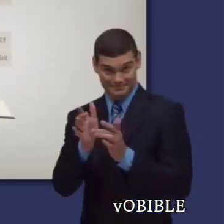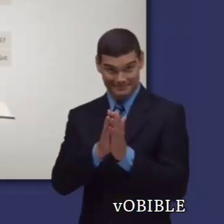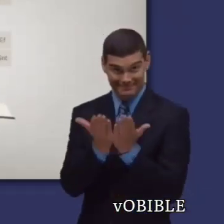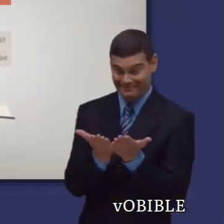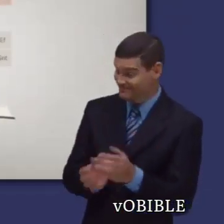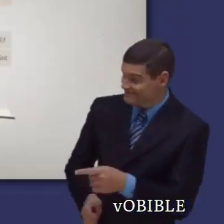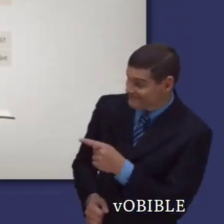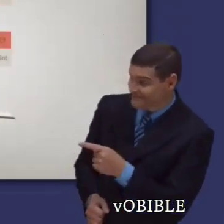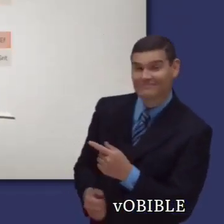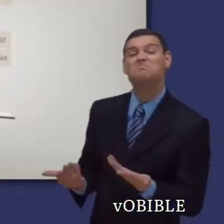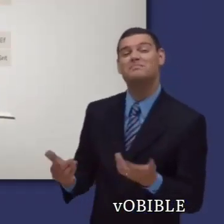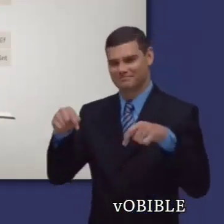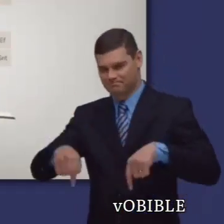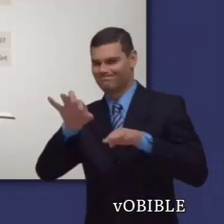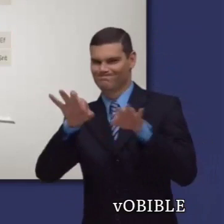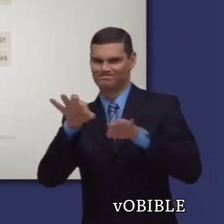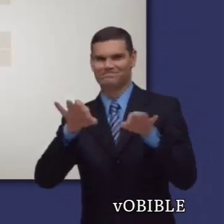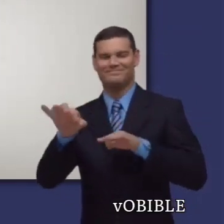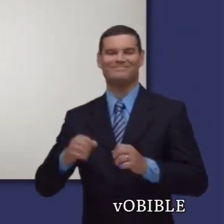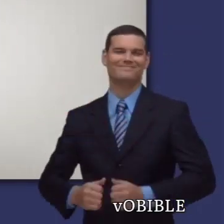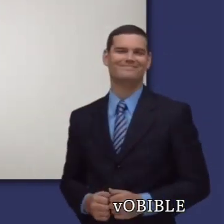Información sobre la carta a Tito.